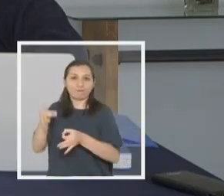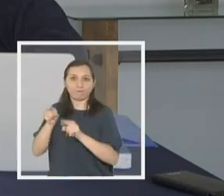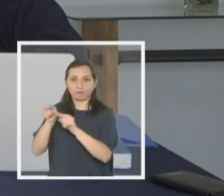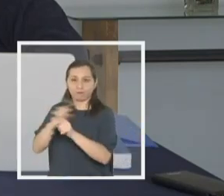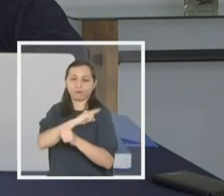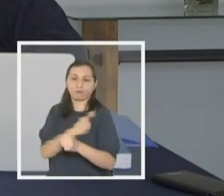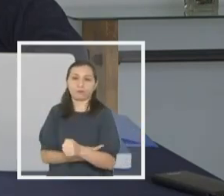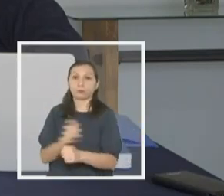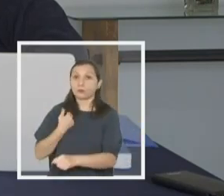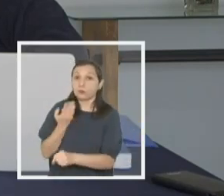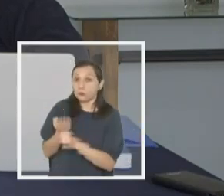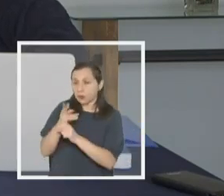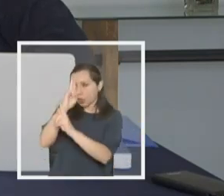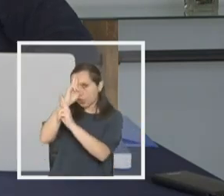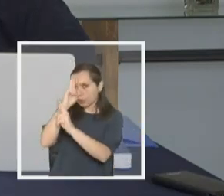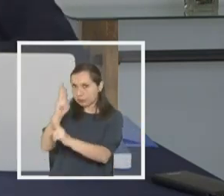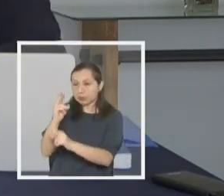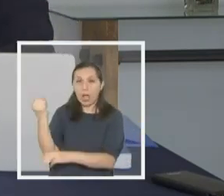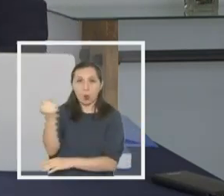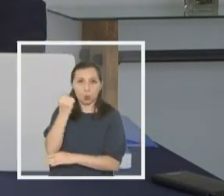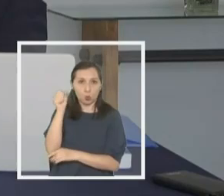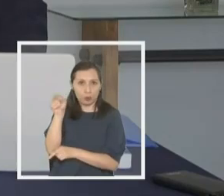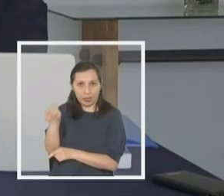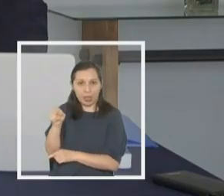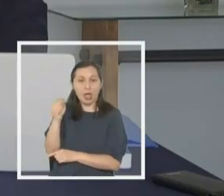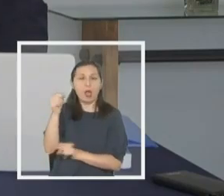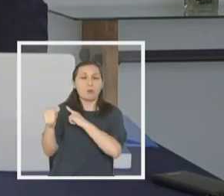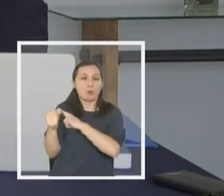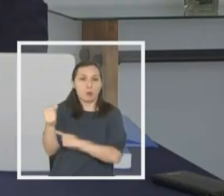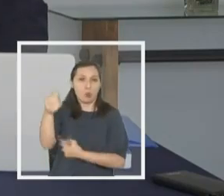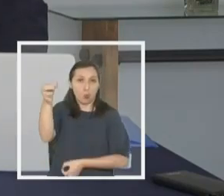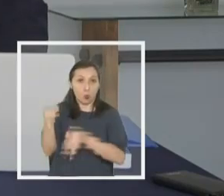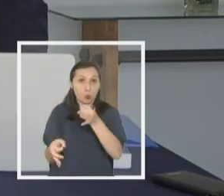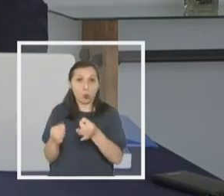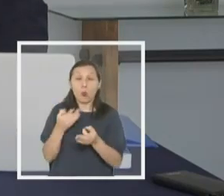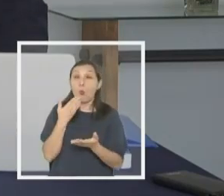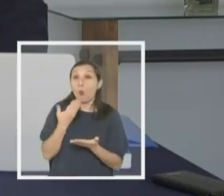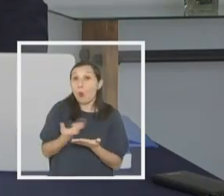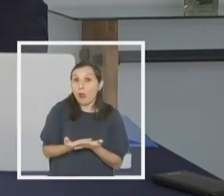lo que pido, respetando por cierto la autonomía del Poder Judicial, es que